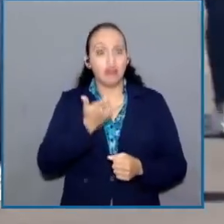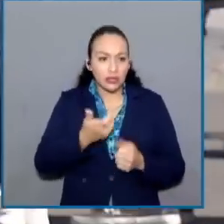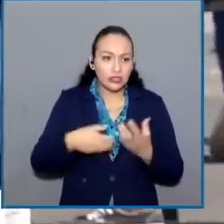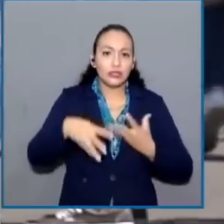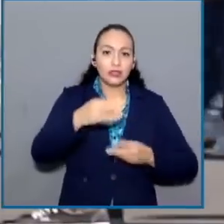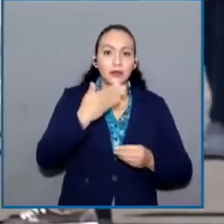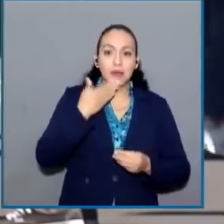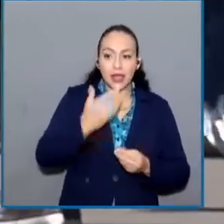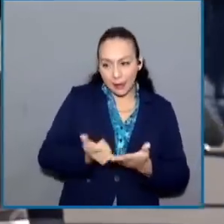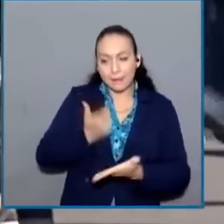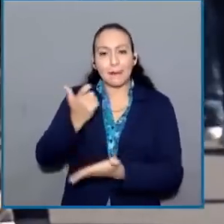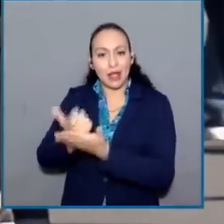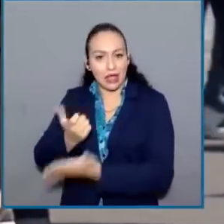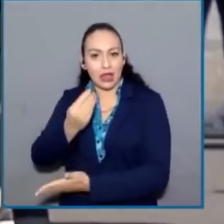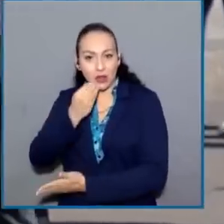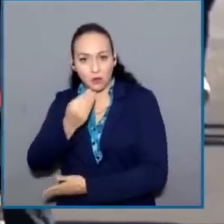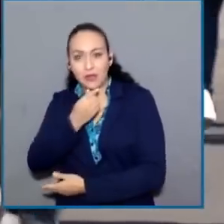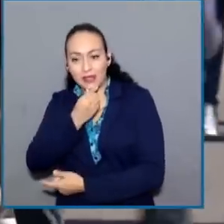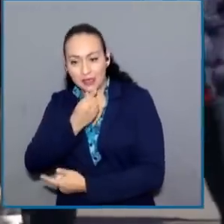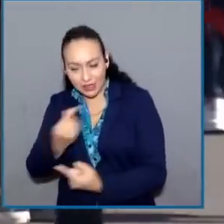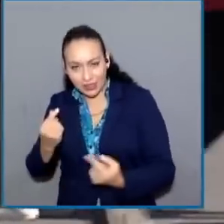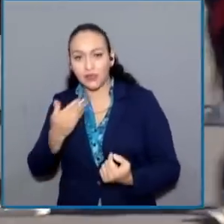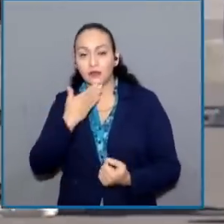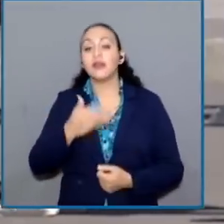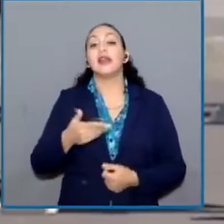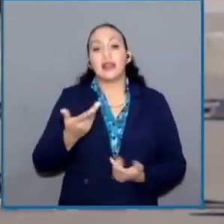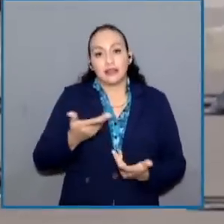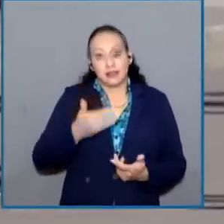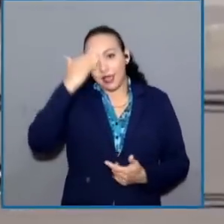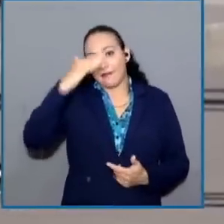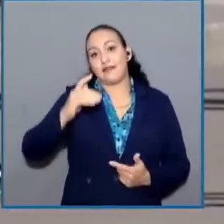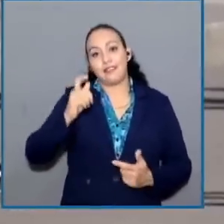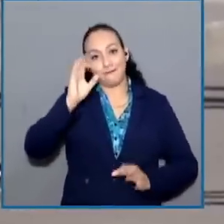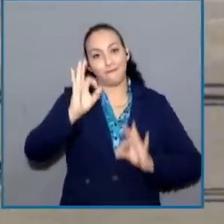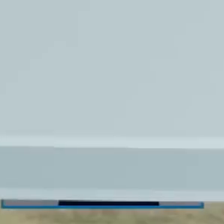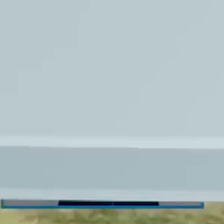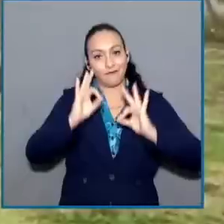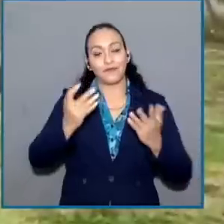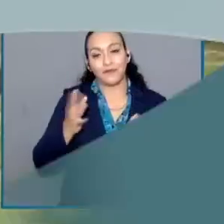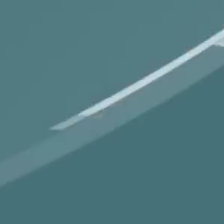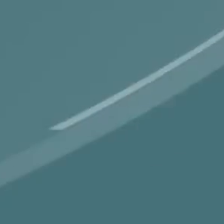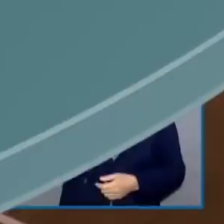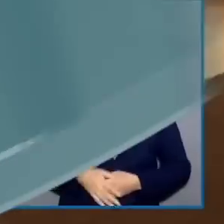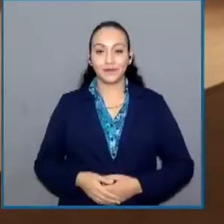pesar de la inflación que conlleva la disminución del poder adquisitivo.